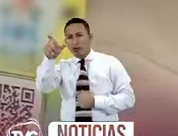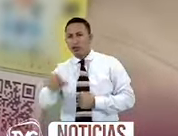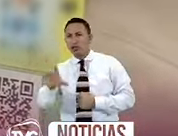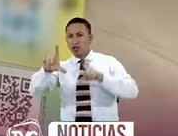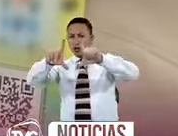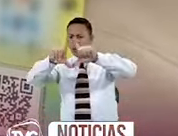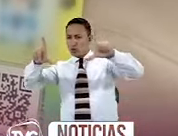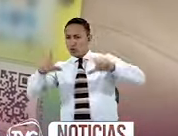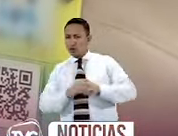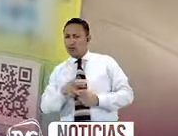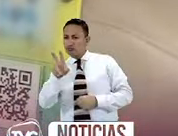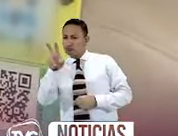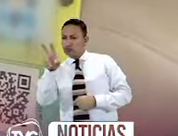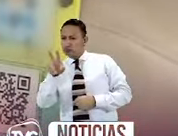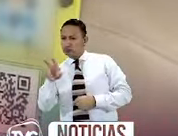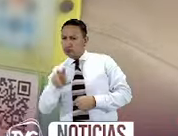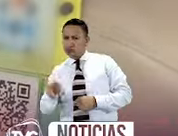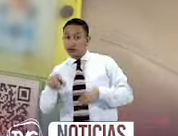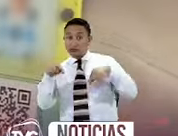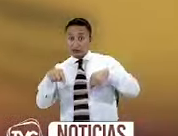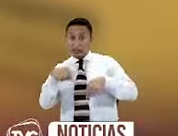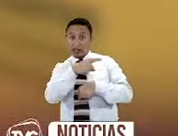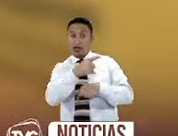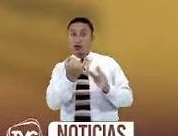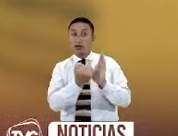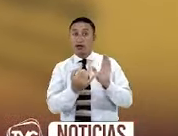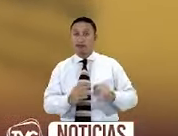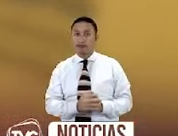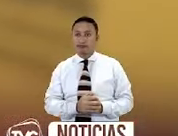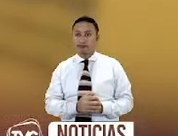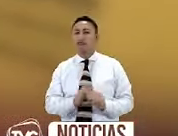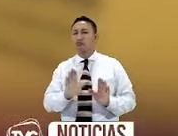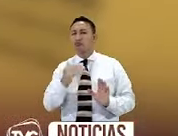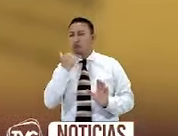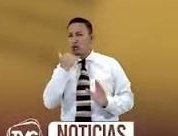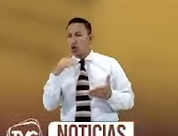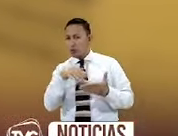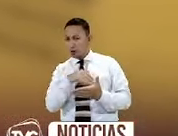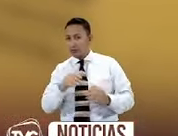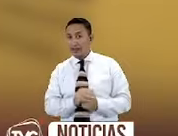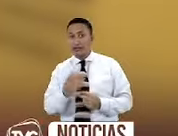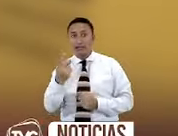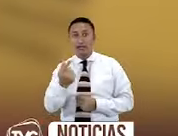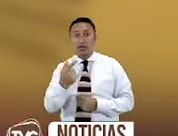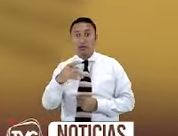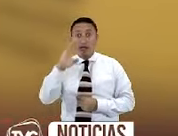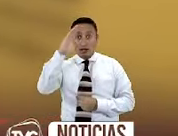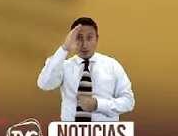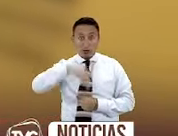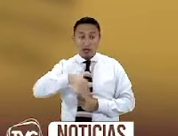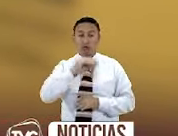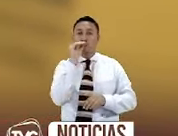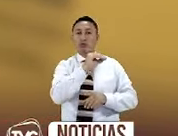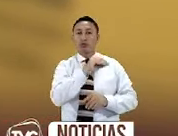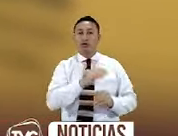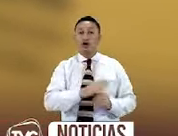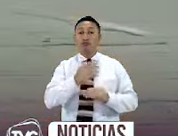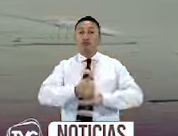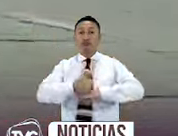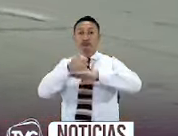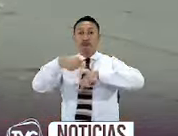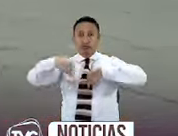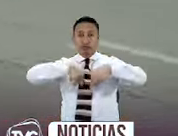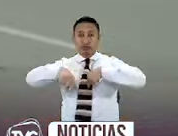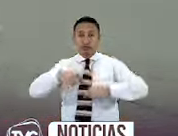estén visibles en la parte posterior de los asientos y de notar alguna anomalía, alertar inmediatamente a la Policía Nacional o las autoridades de tránsito